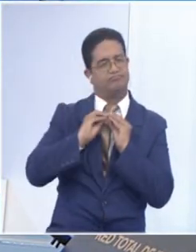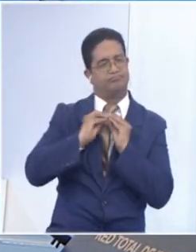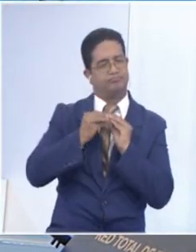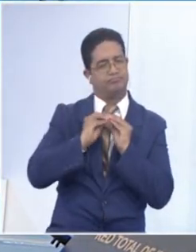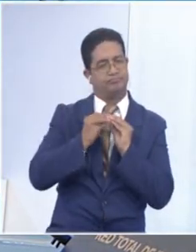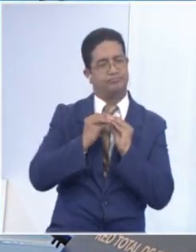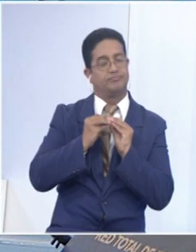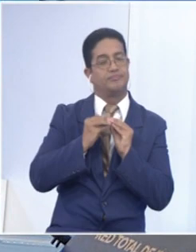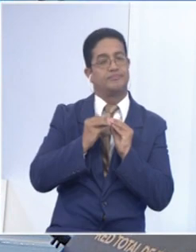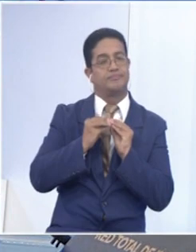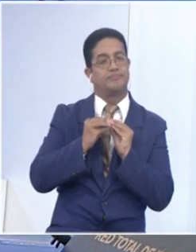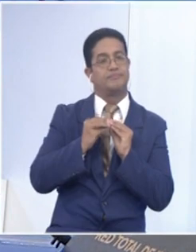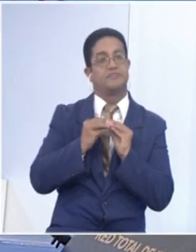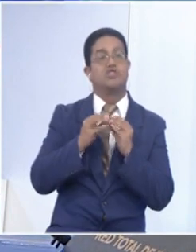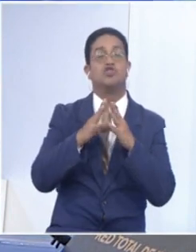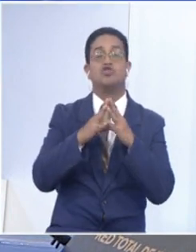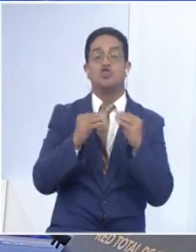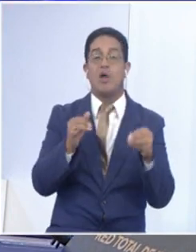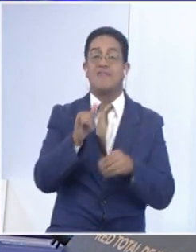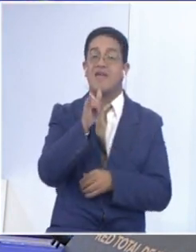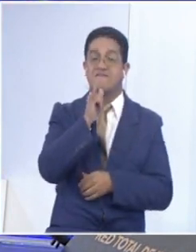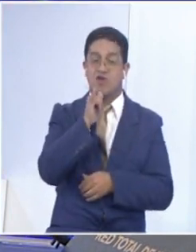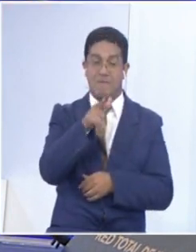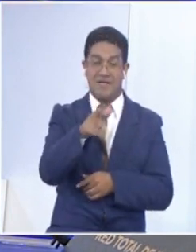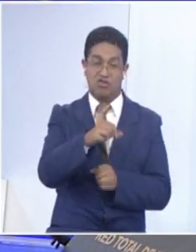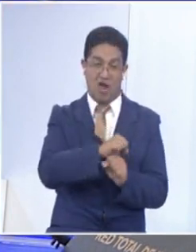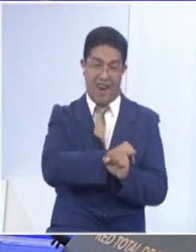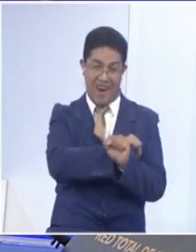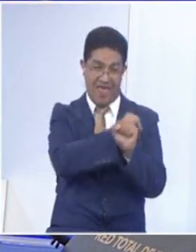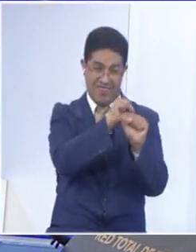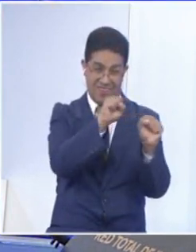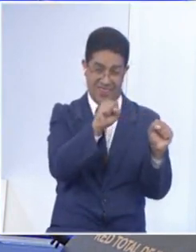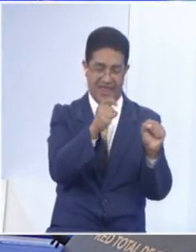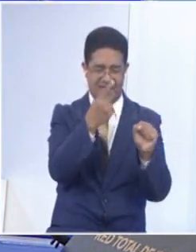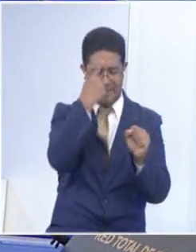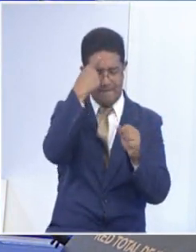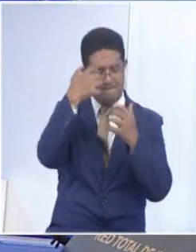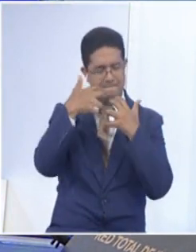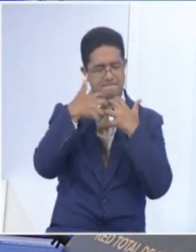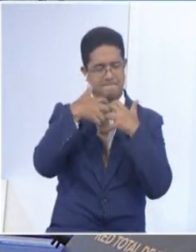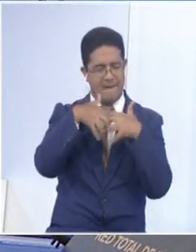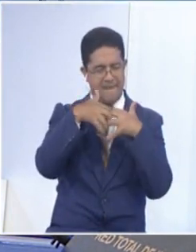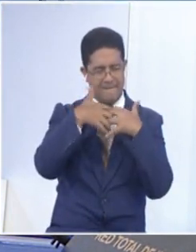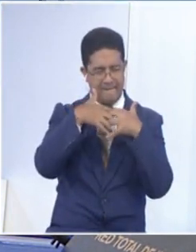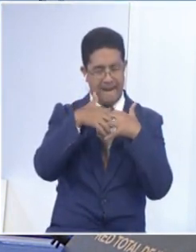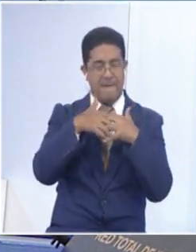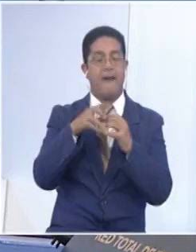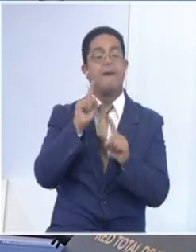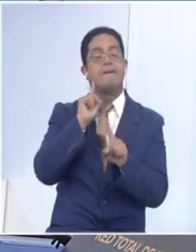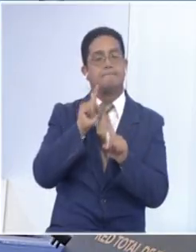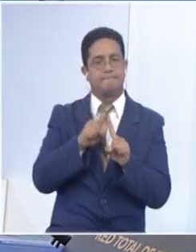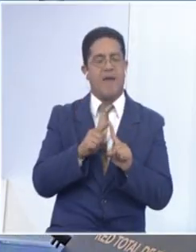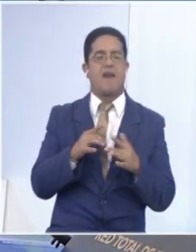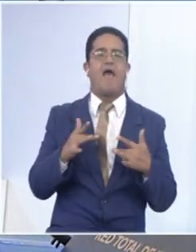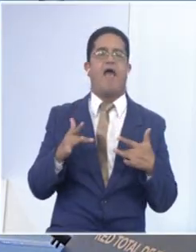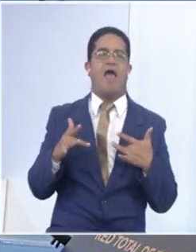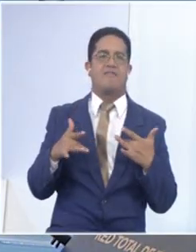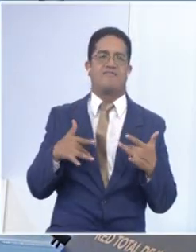de todo lo que estudiamos en el día para poder tener una buena